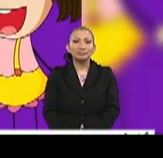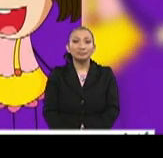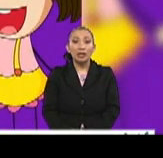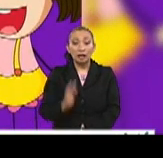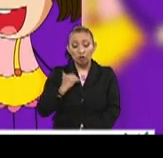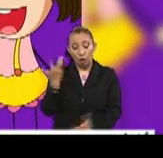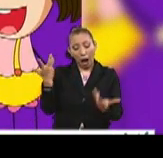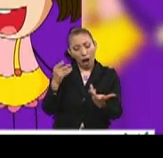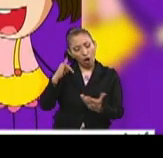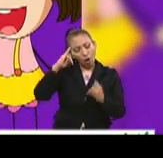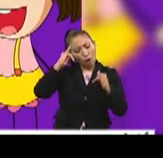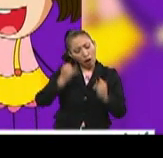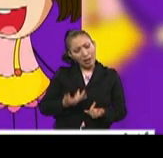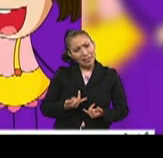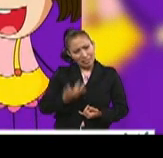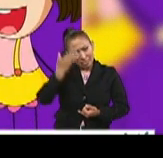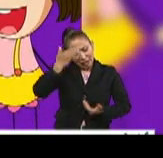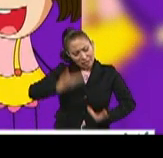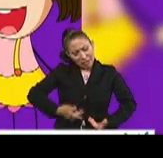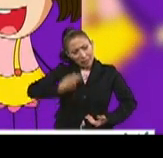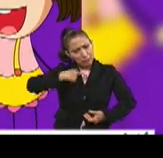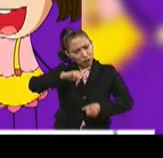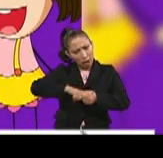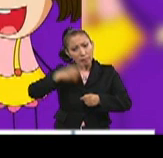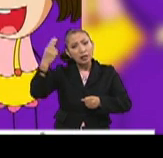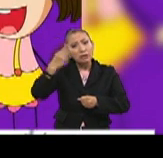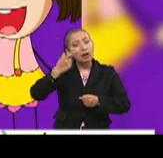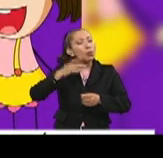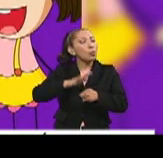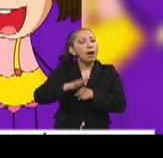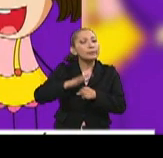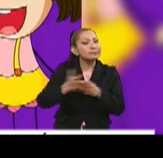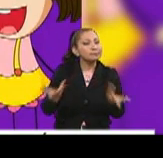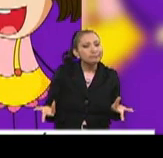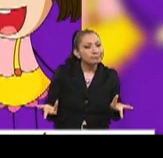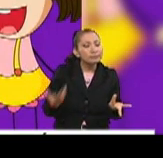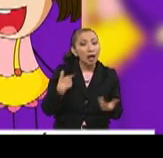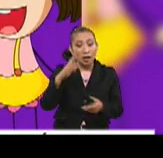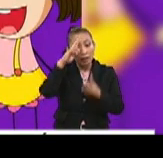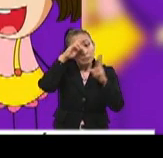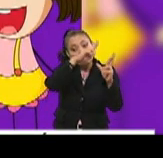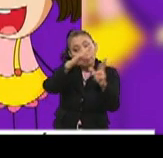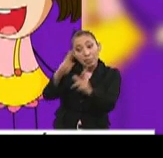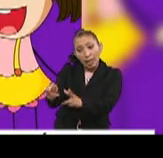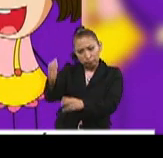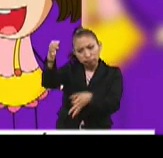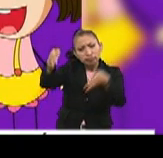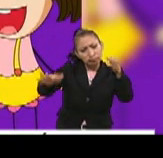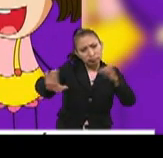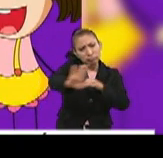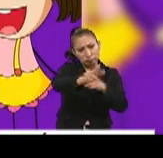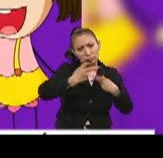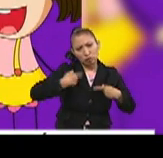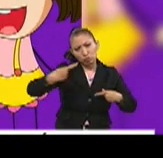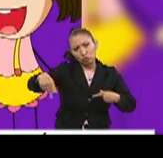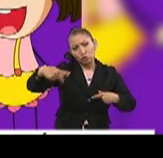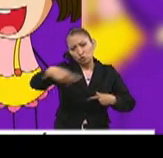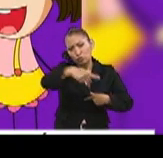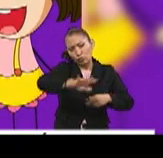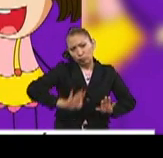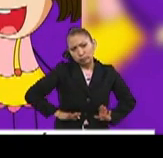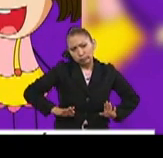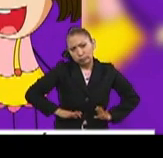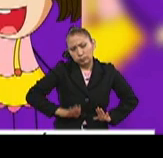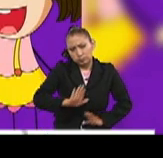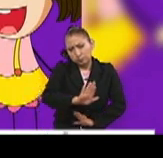Al construir nuestra identidad personal, es necesario que respetemos y aceptemos a los demás en su forma de